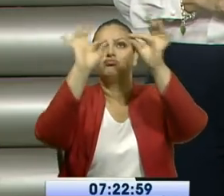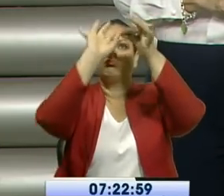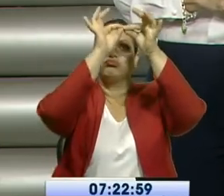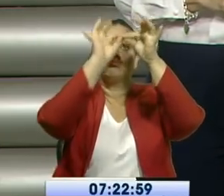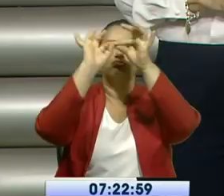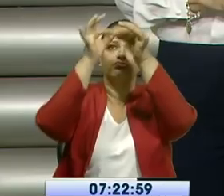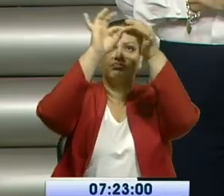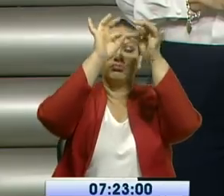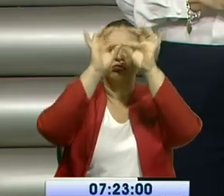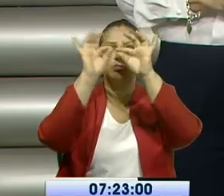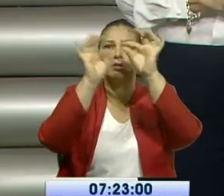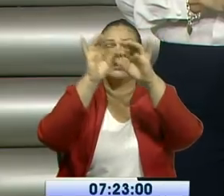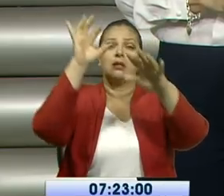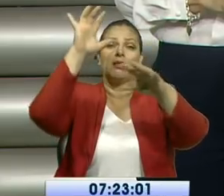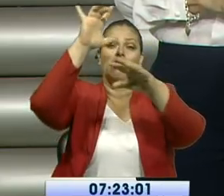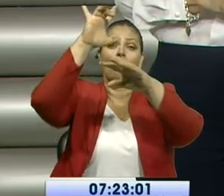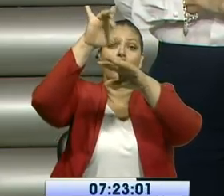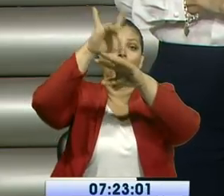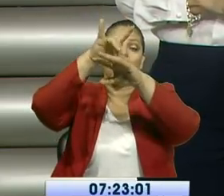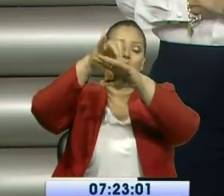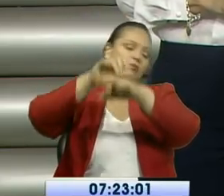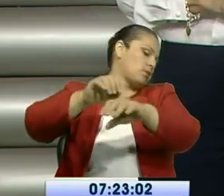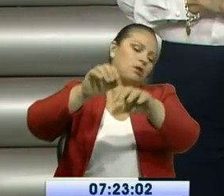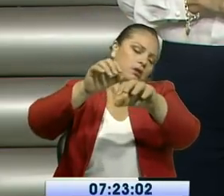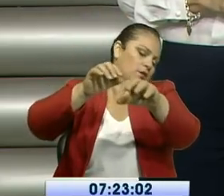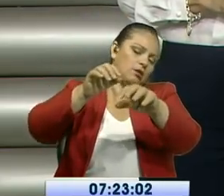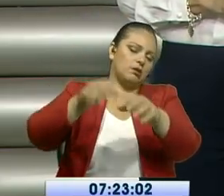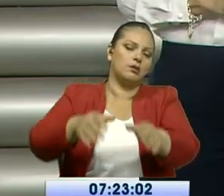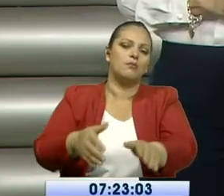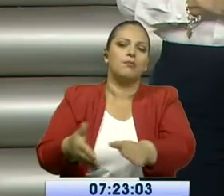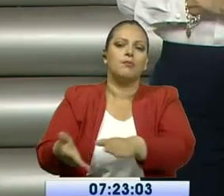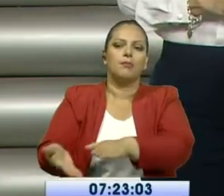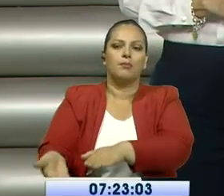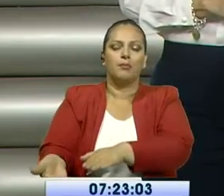Chorrillo, ubicado en el kilómetro 22 de la vía Guayaquil-Daule.